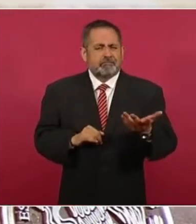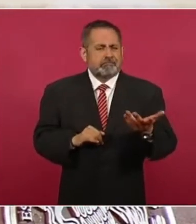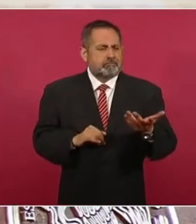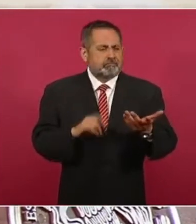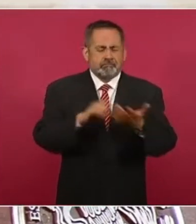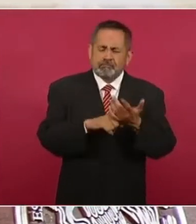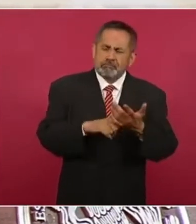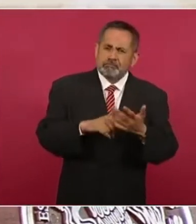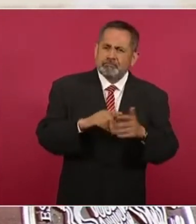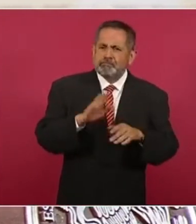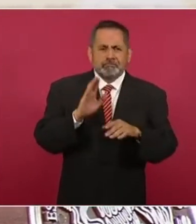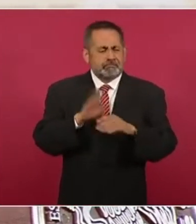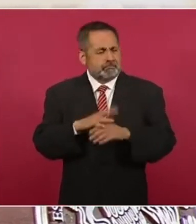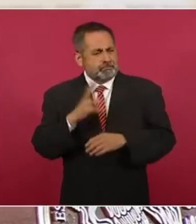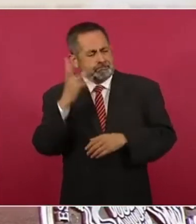coloridos,